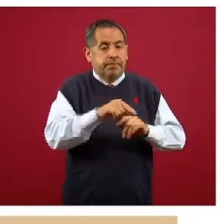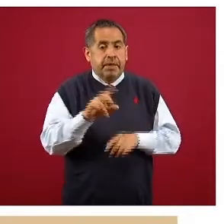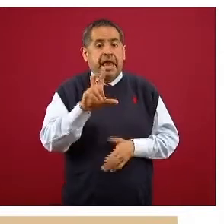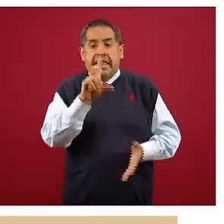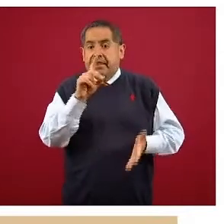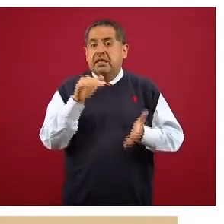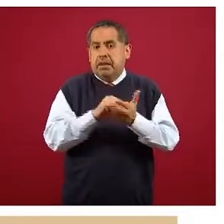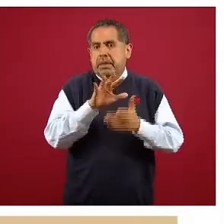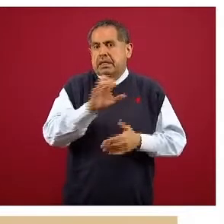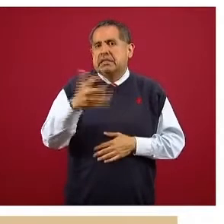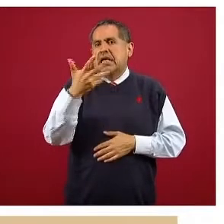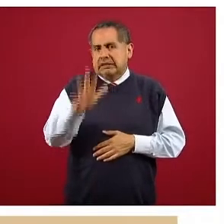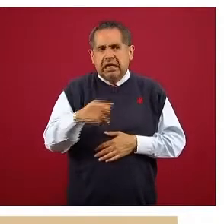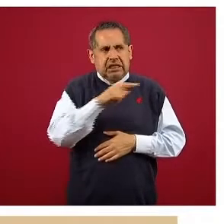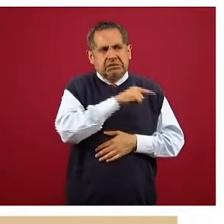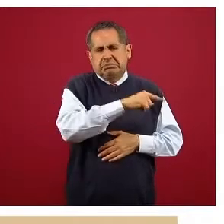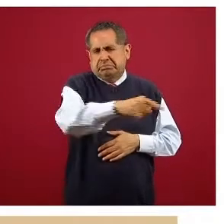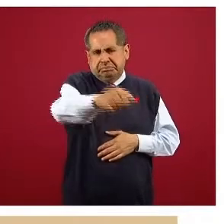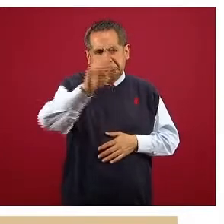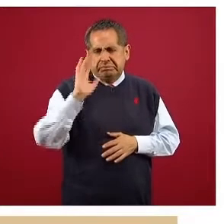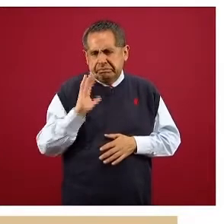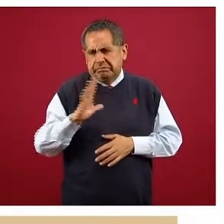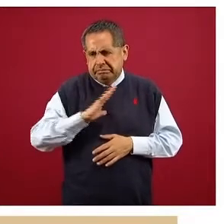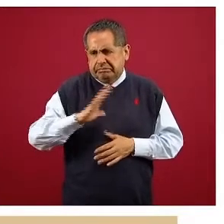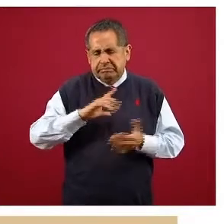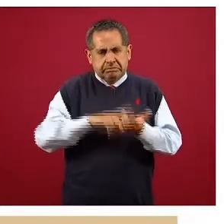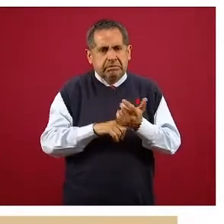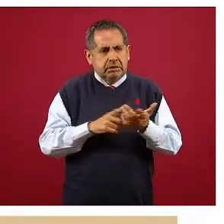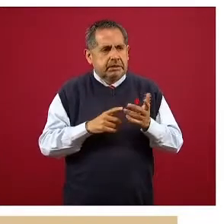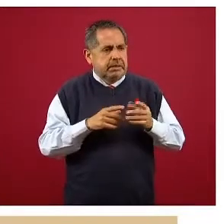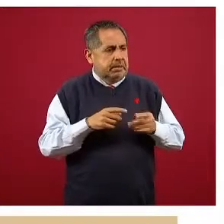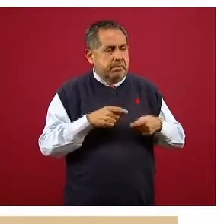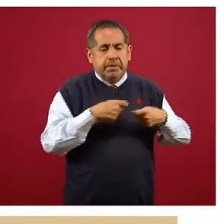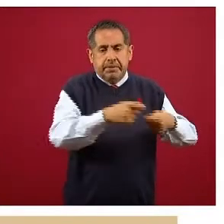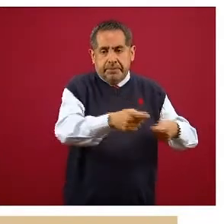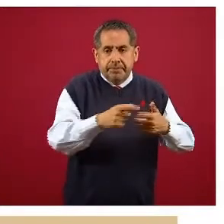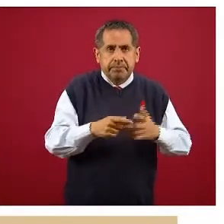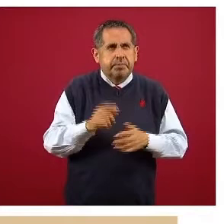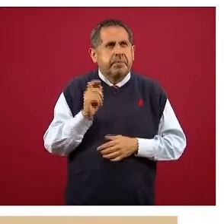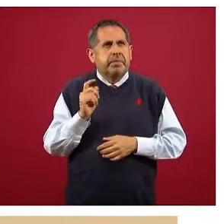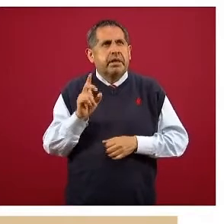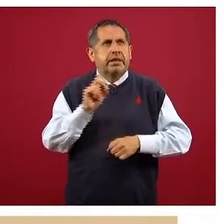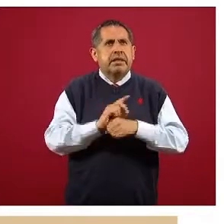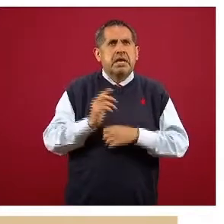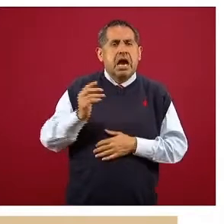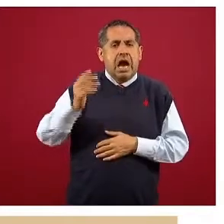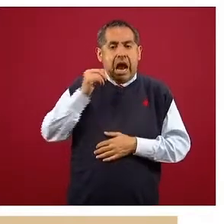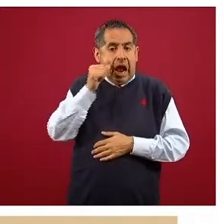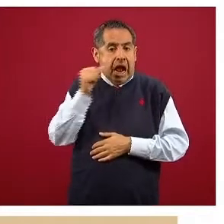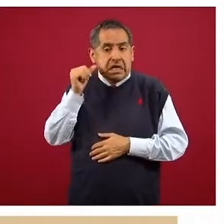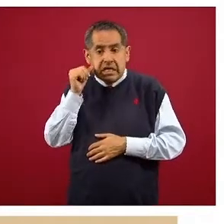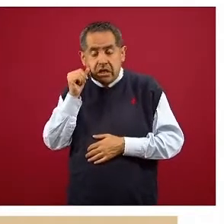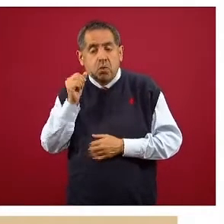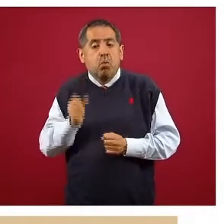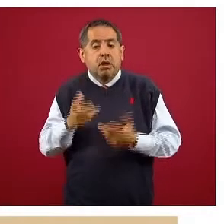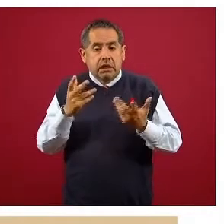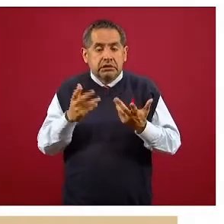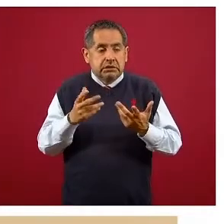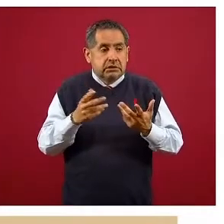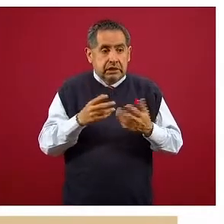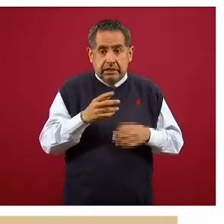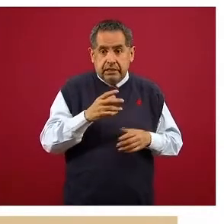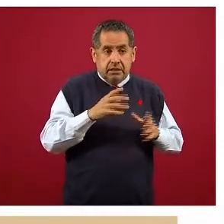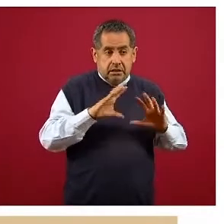30,510 son las camas que se habían destinado para este tipo de pacientes hasta el corte del día de ayer a la medianoche, de las